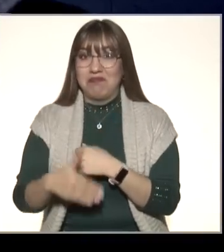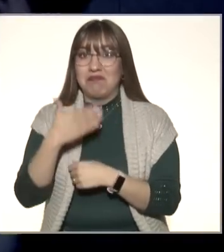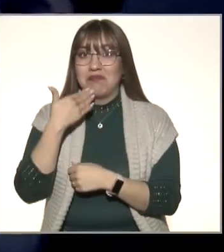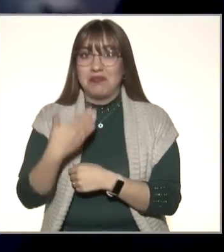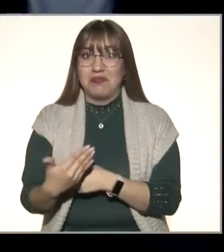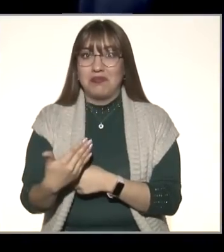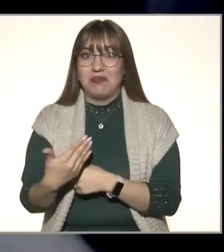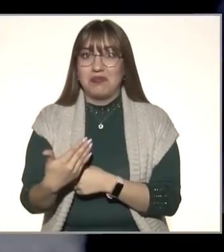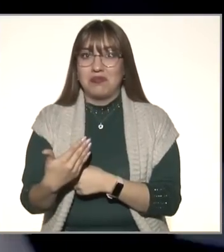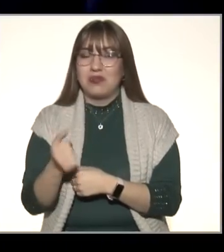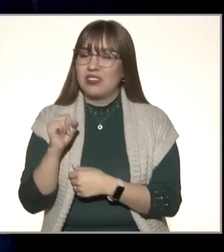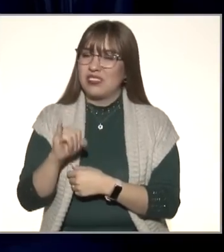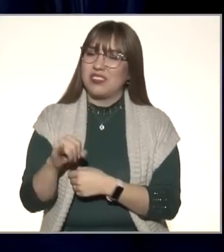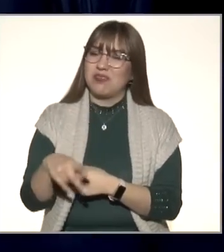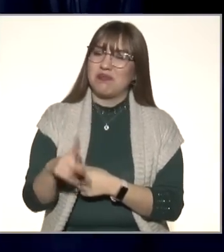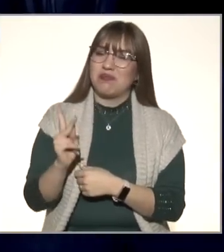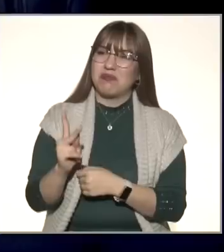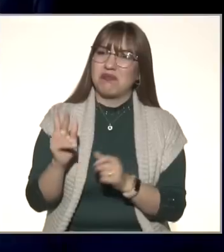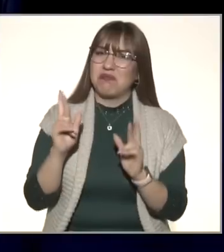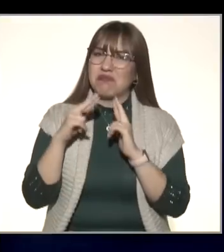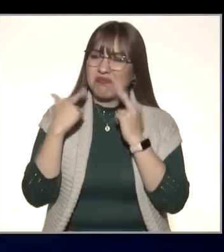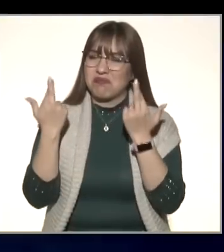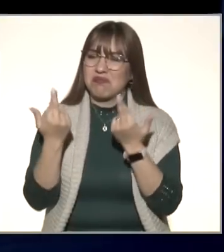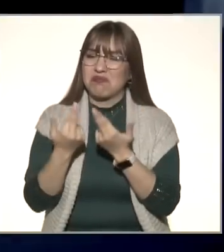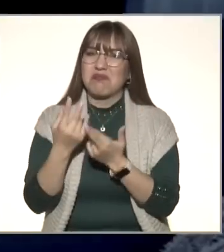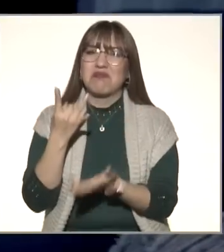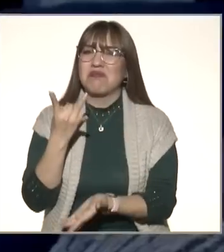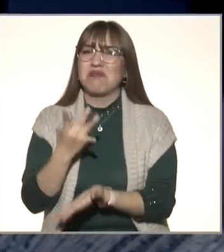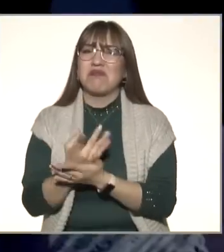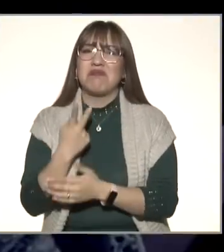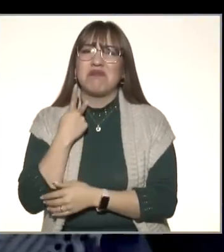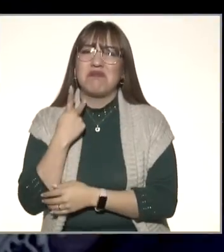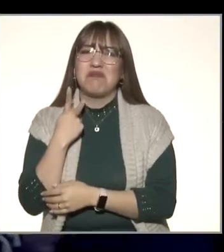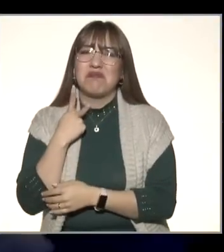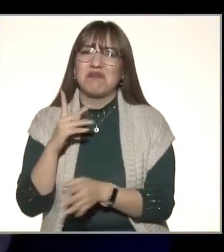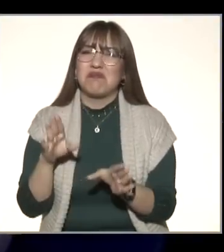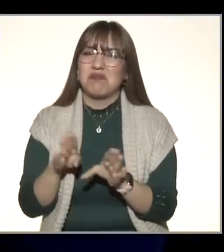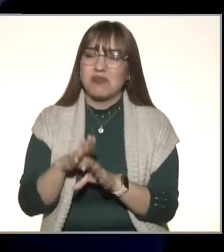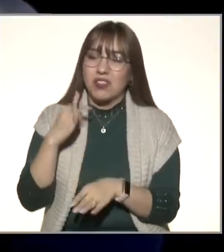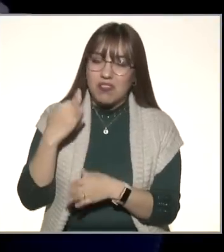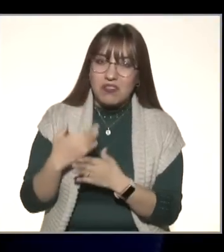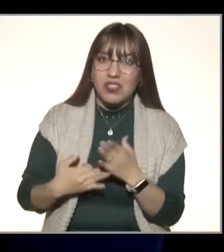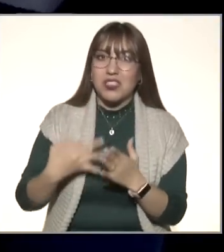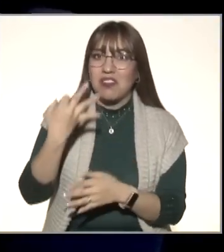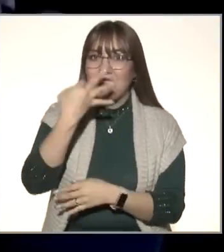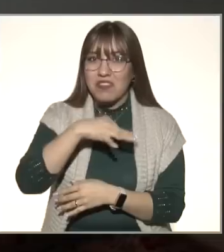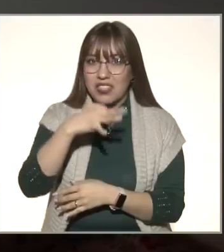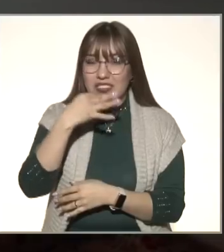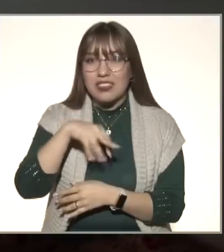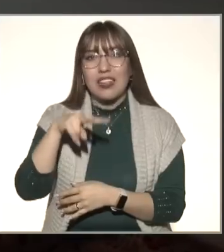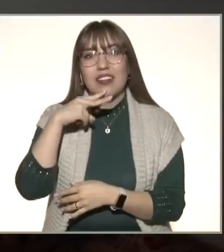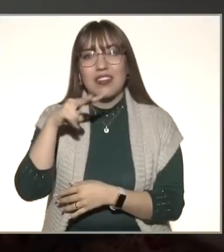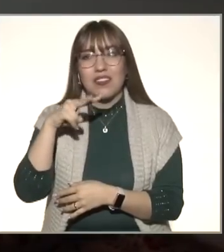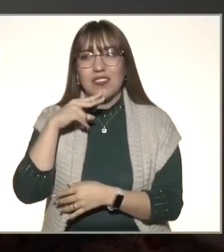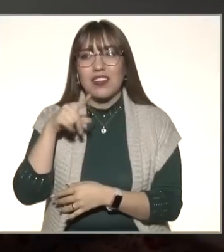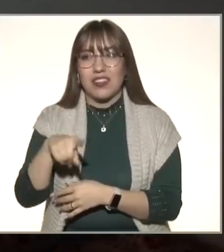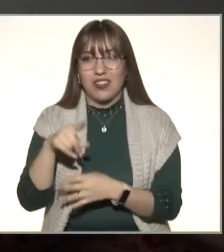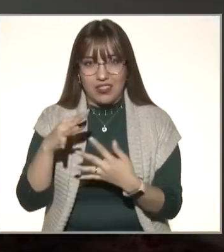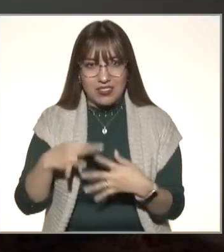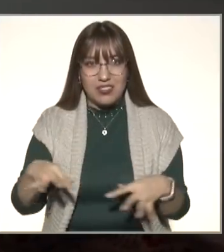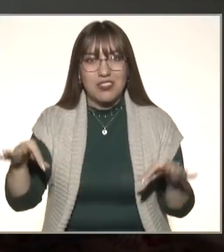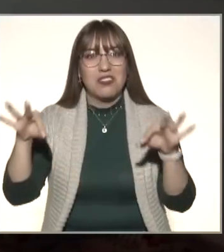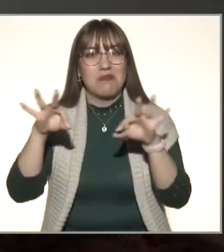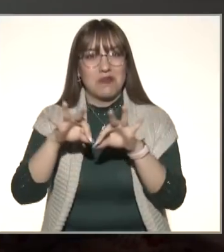pero parecía más bien como reunión política y no como fiesta navideña. Las más interesantes son las que tiran el árbol. Yo